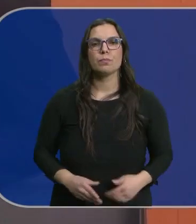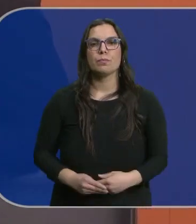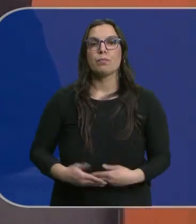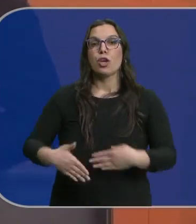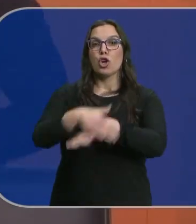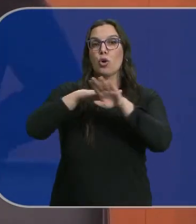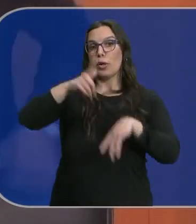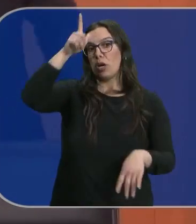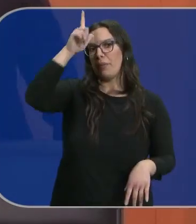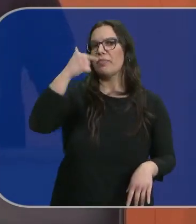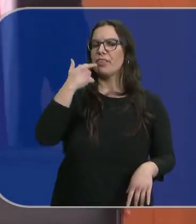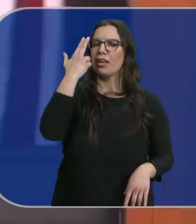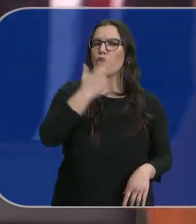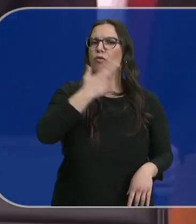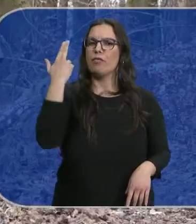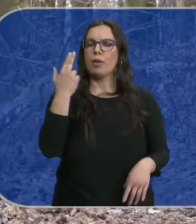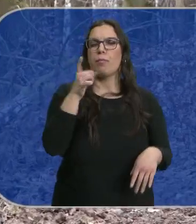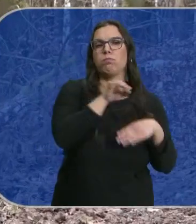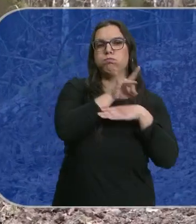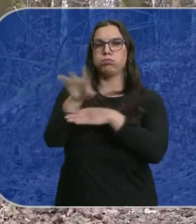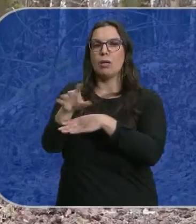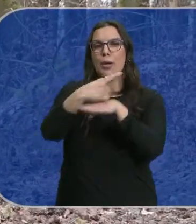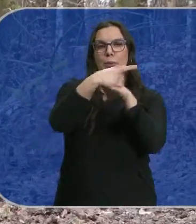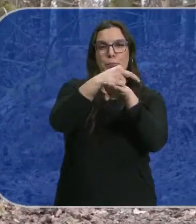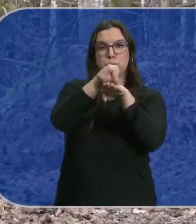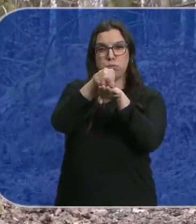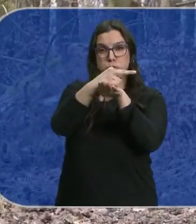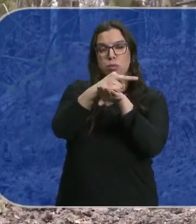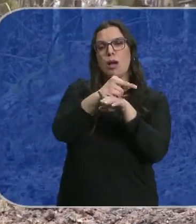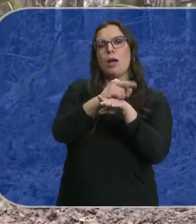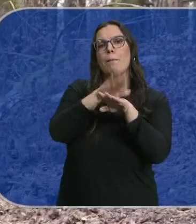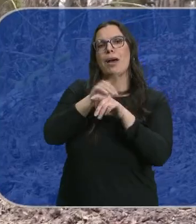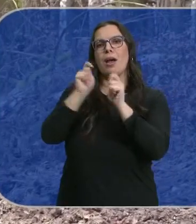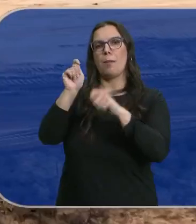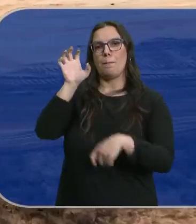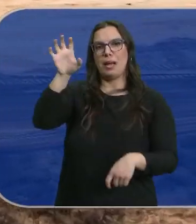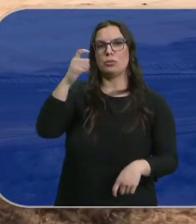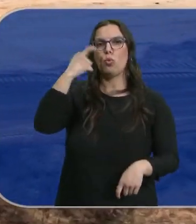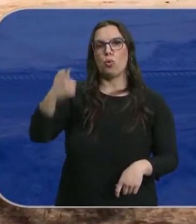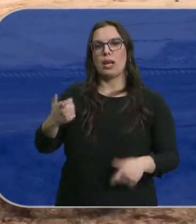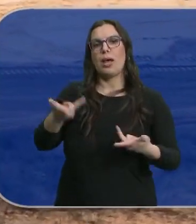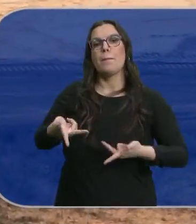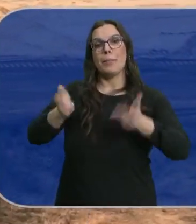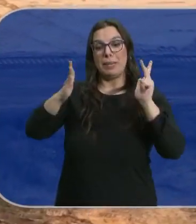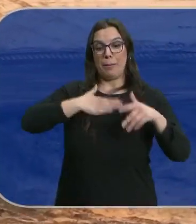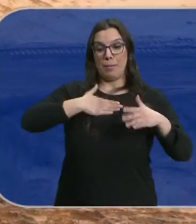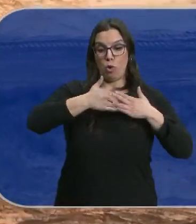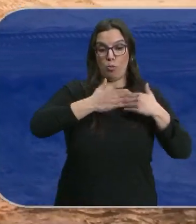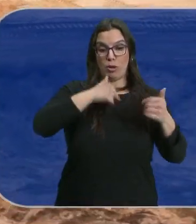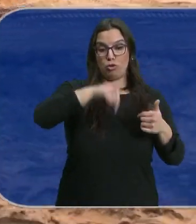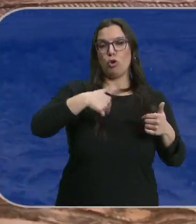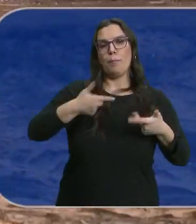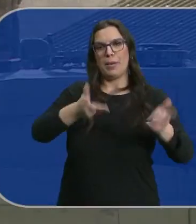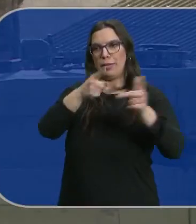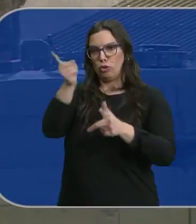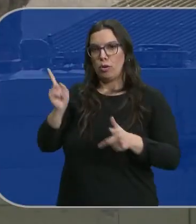El Gobierno de Alemania ha confirmado que va a enviar 14 carros de combate Leopard 2 a Ucrania y que permitirá que otros países aporten sus tanques. Ya han